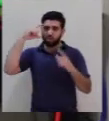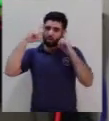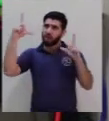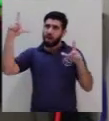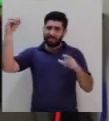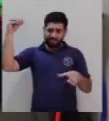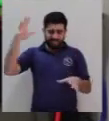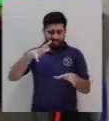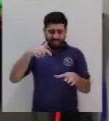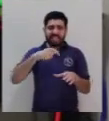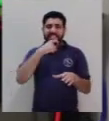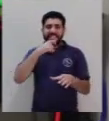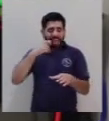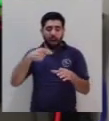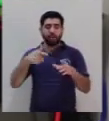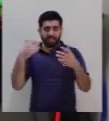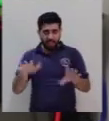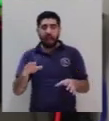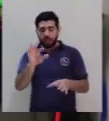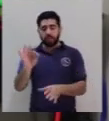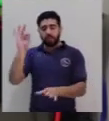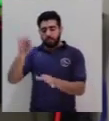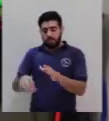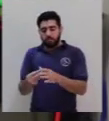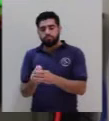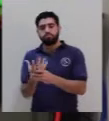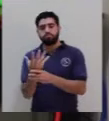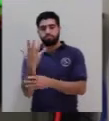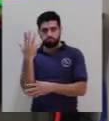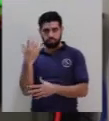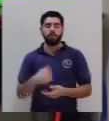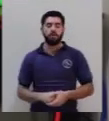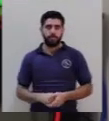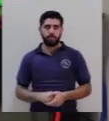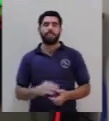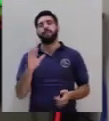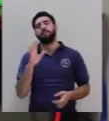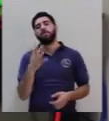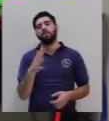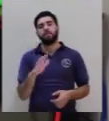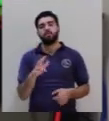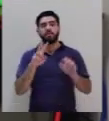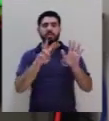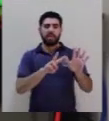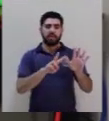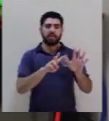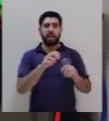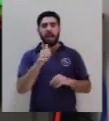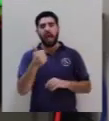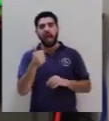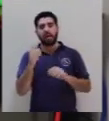seca. Cuando ya esté seca, ya podemos decidir. Bueno, en este caso, pues tendríamos que usar ese tipo de tierra. En promedio son de 7 a 10 días que